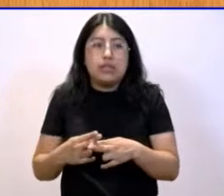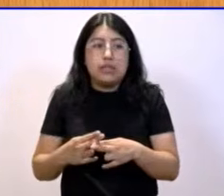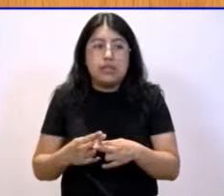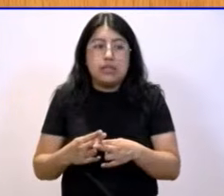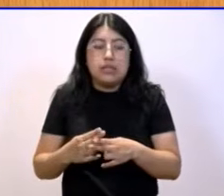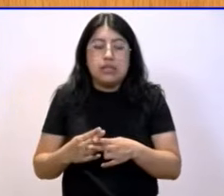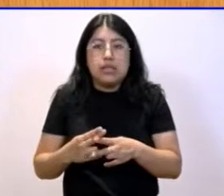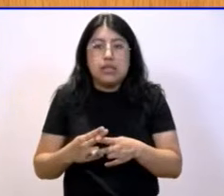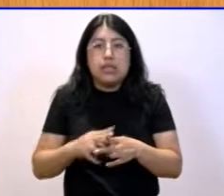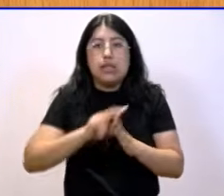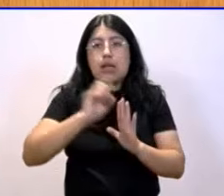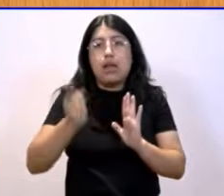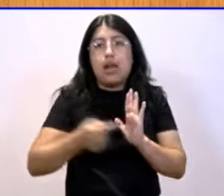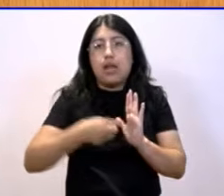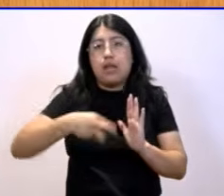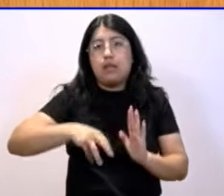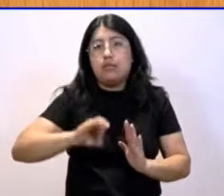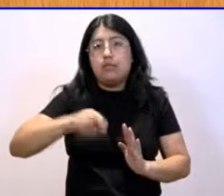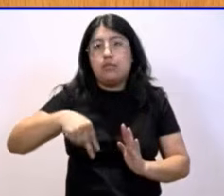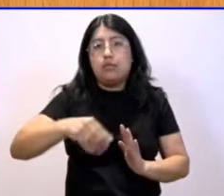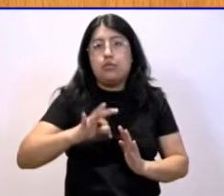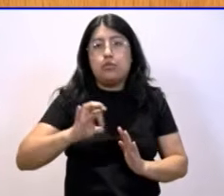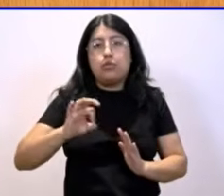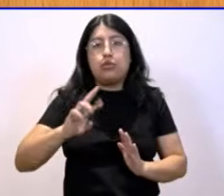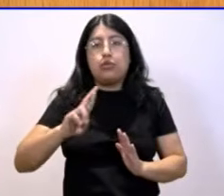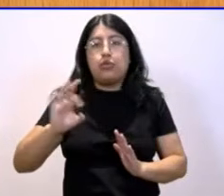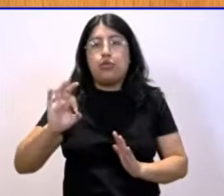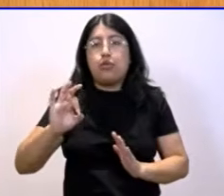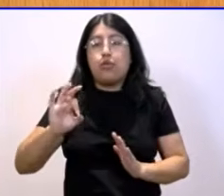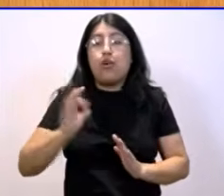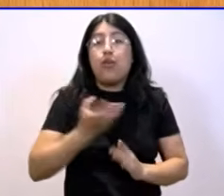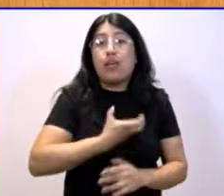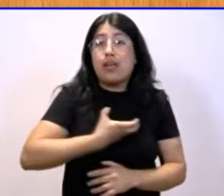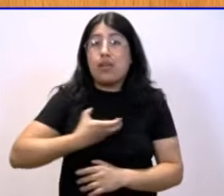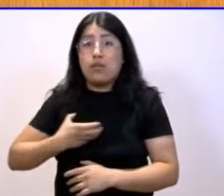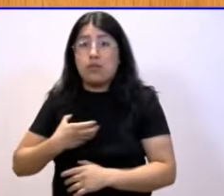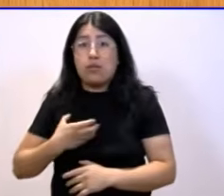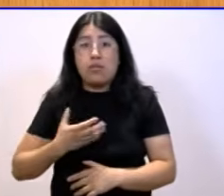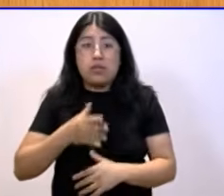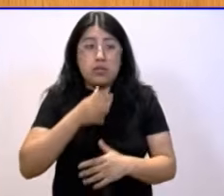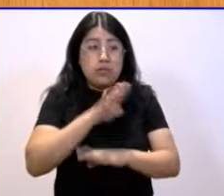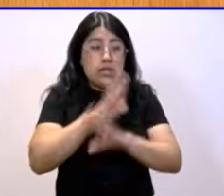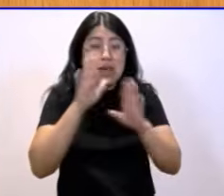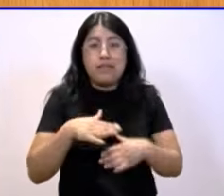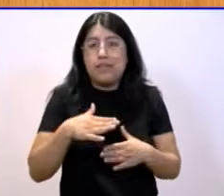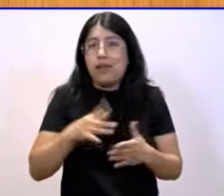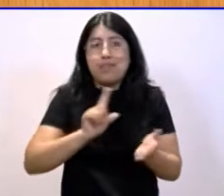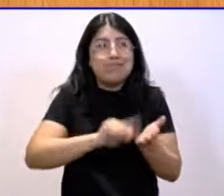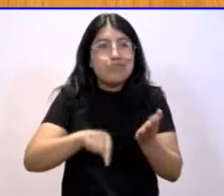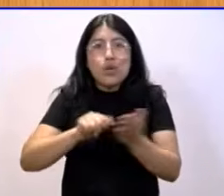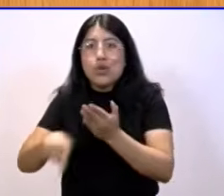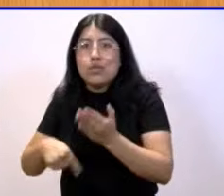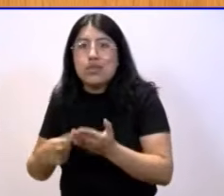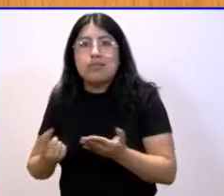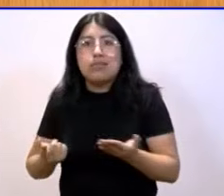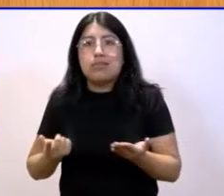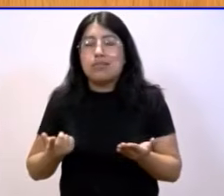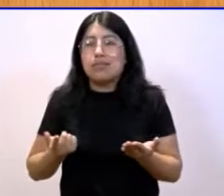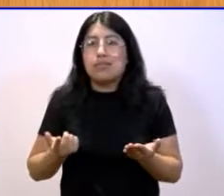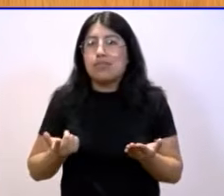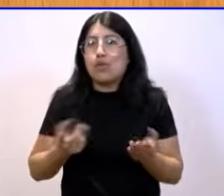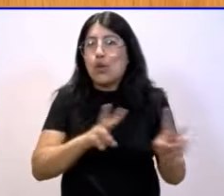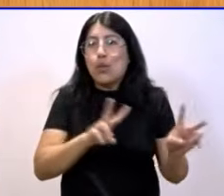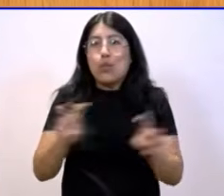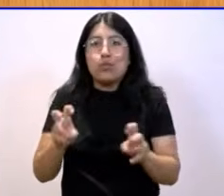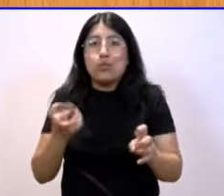las leyes Montoro, que ha hecho que en muchos ayuntamientos pues nos encontremos con que no se ha podido contratar personal como consecuencia